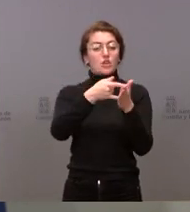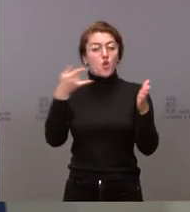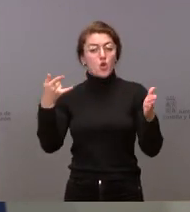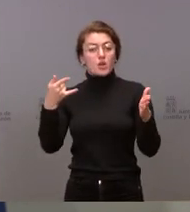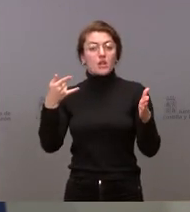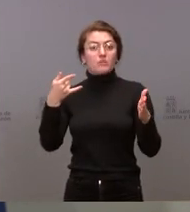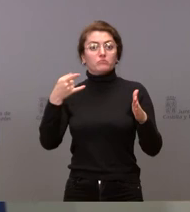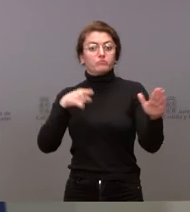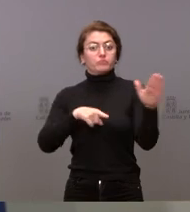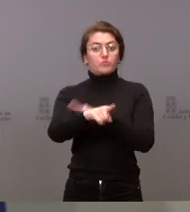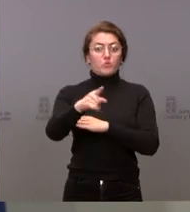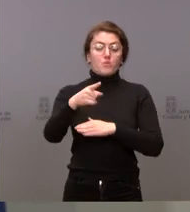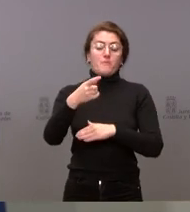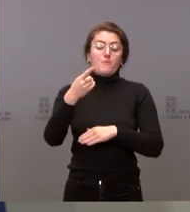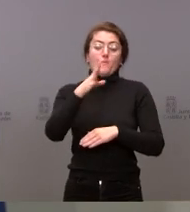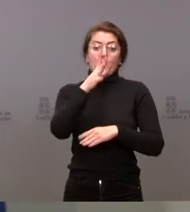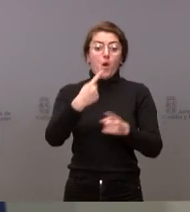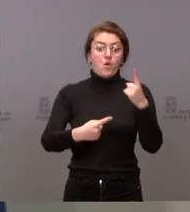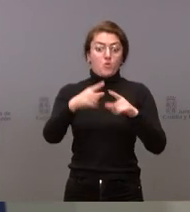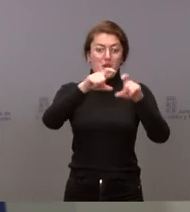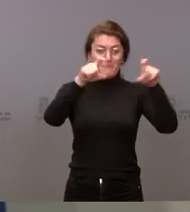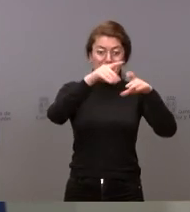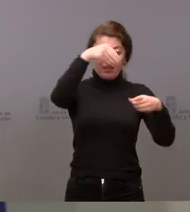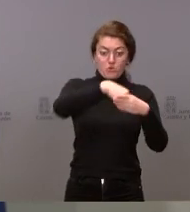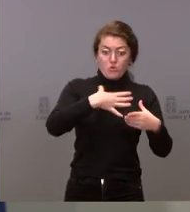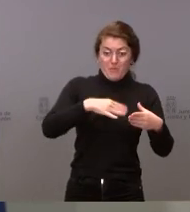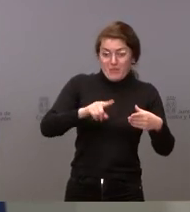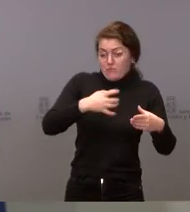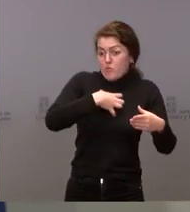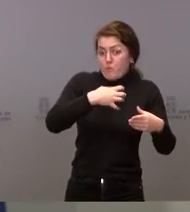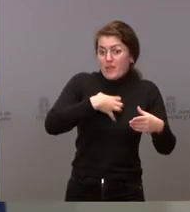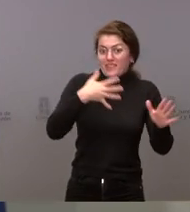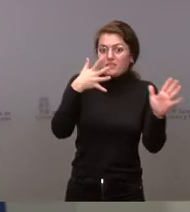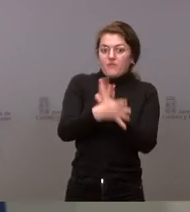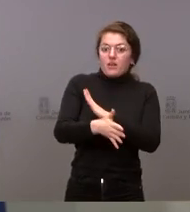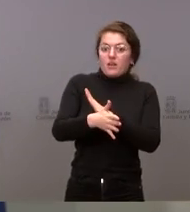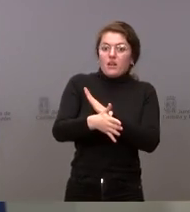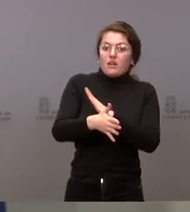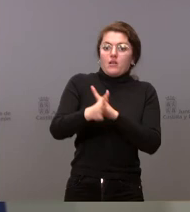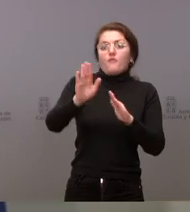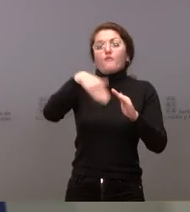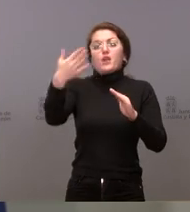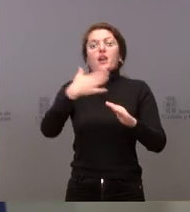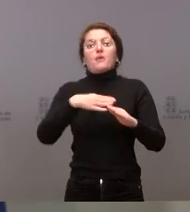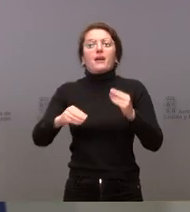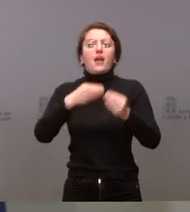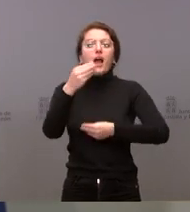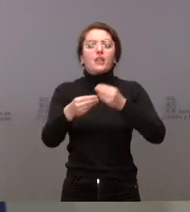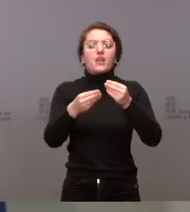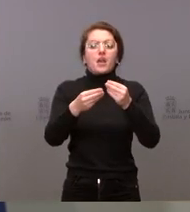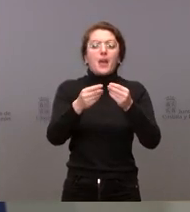pueden hacer internamente dentro de la empresa y que pueden permitir el desarrollo de un buen sector de componentes o auxiliares o de apoyo logístico